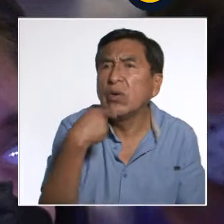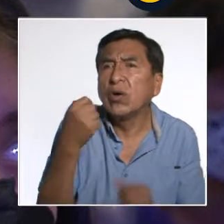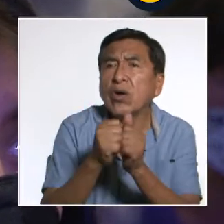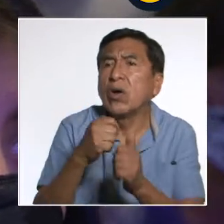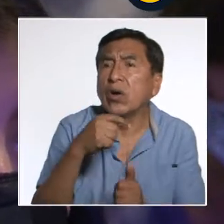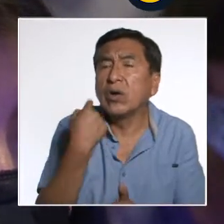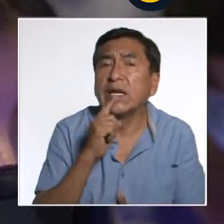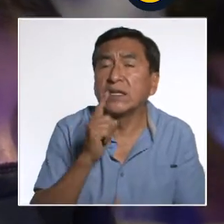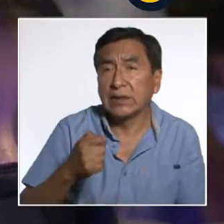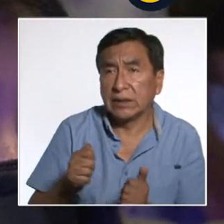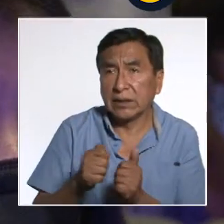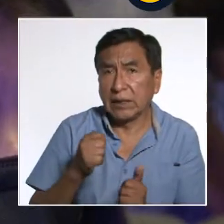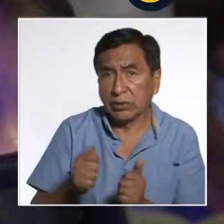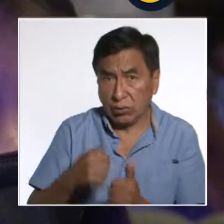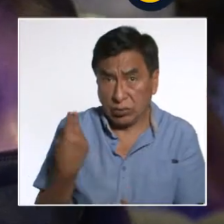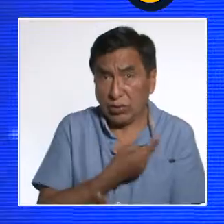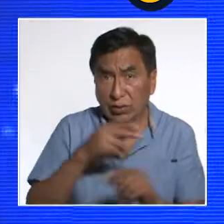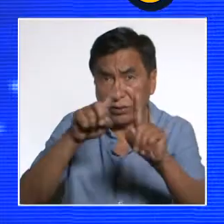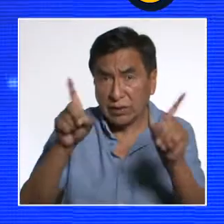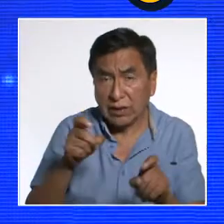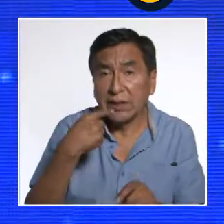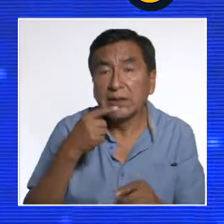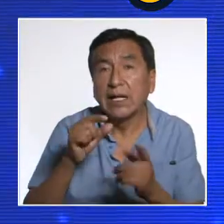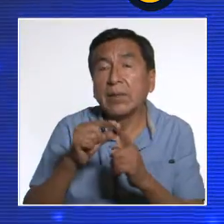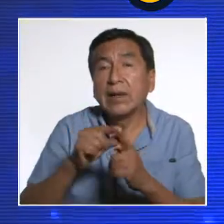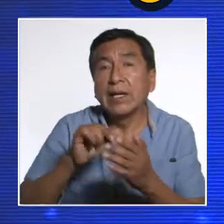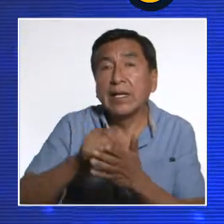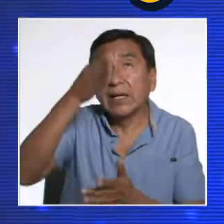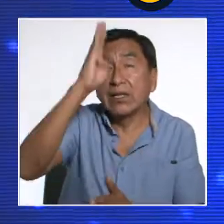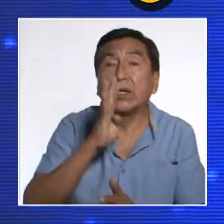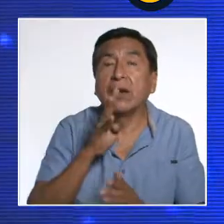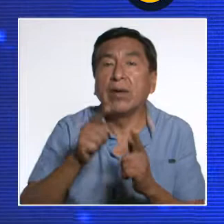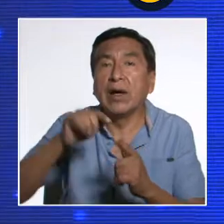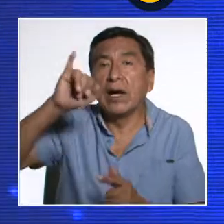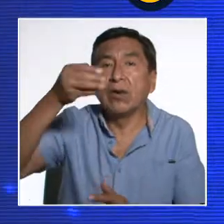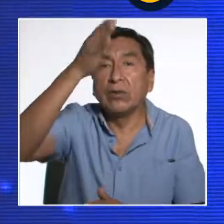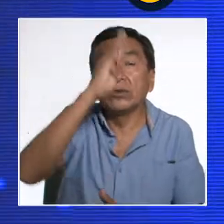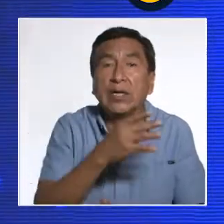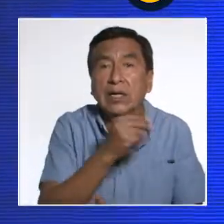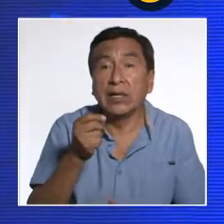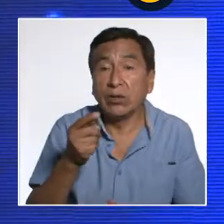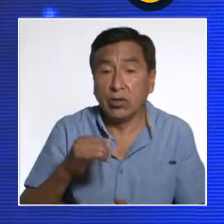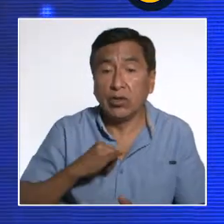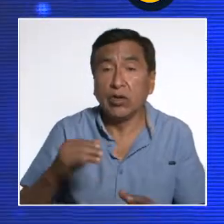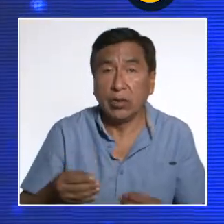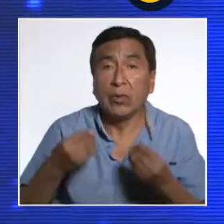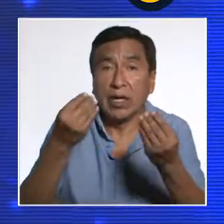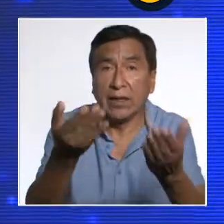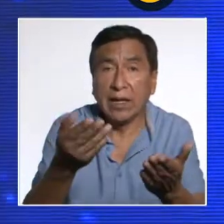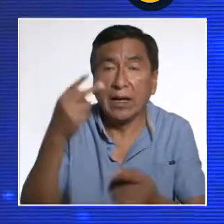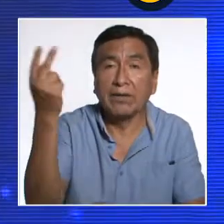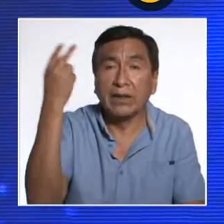Y dice la palabra que Dios le habló a Josué y le dijo que él le daría la victoria. Y les